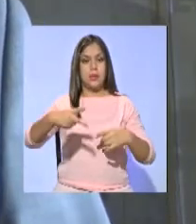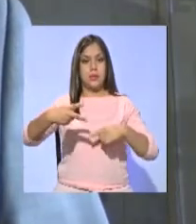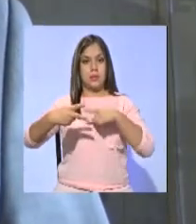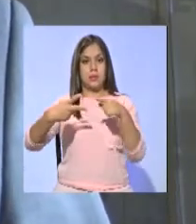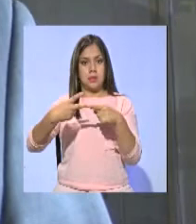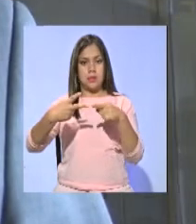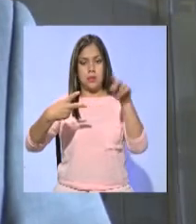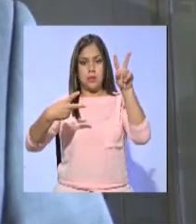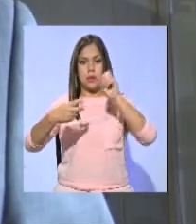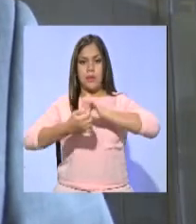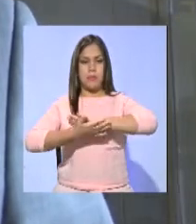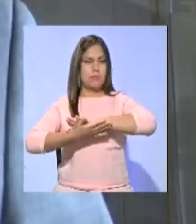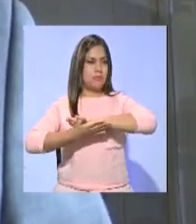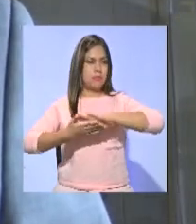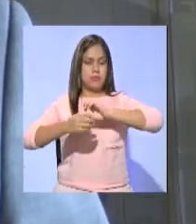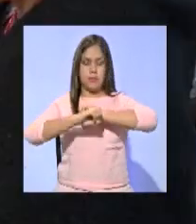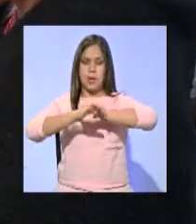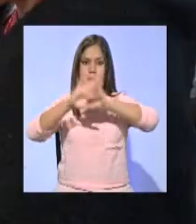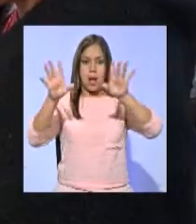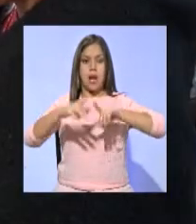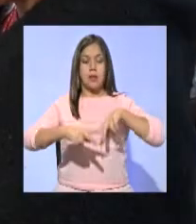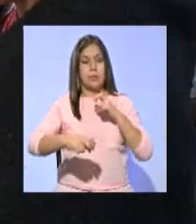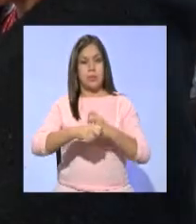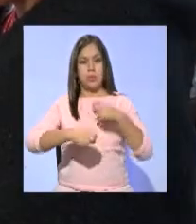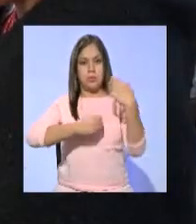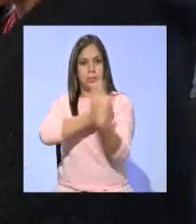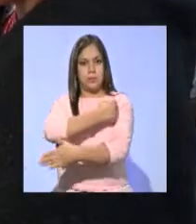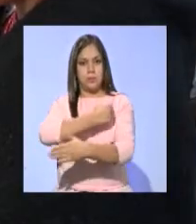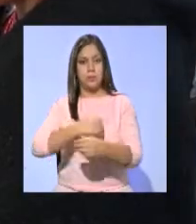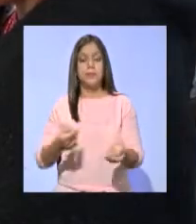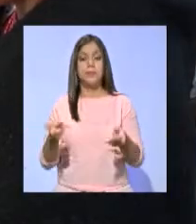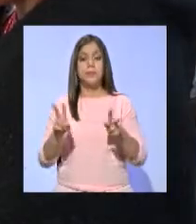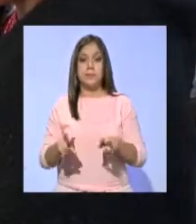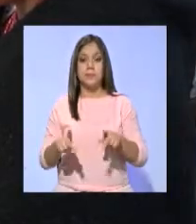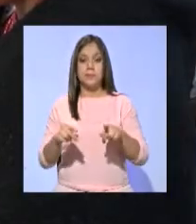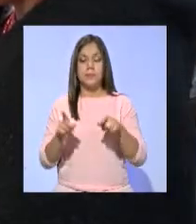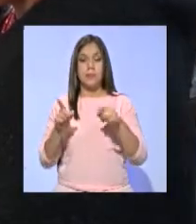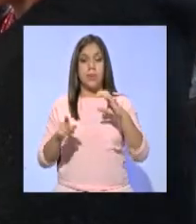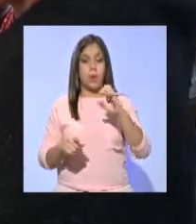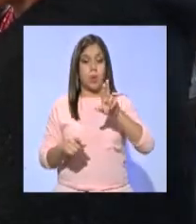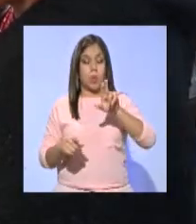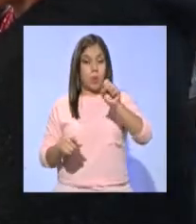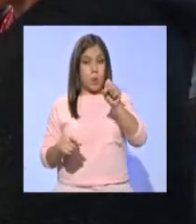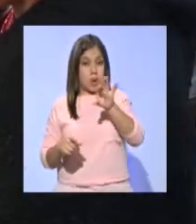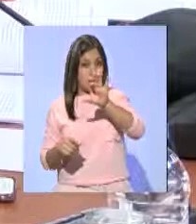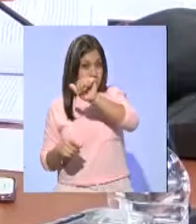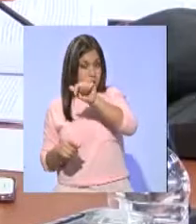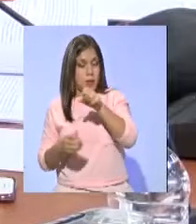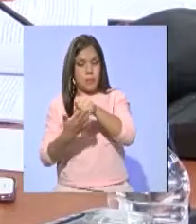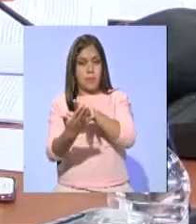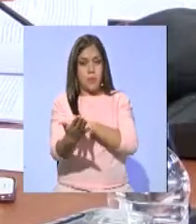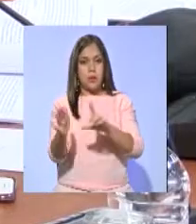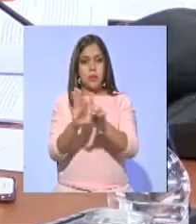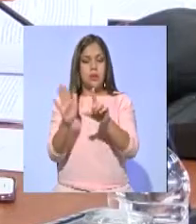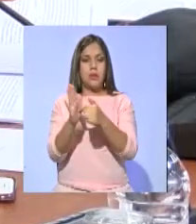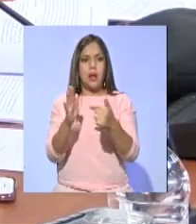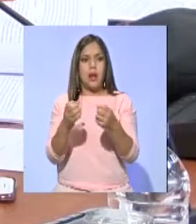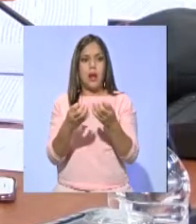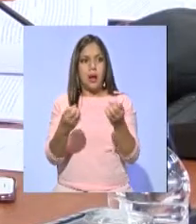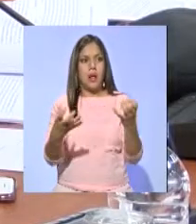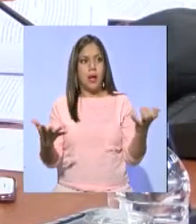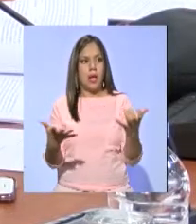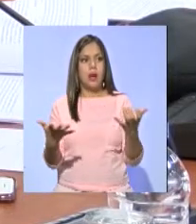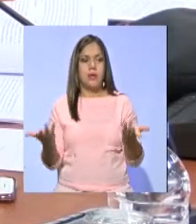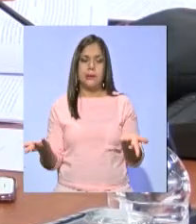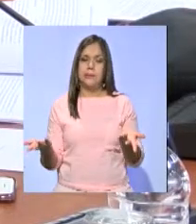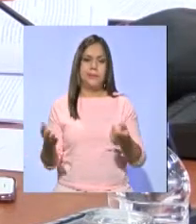tiene que ver con transparencia y endurecimiento de penas. Mientras tanto, para la legisladora Lourdes Cuesta, la cantidad de proyectos de ley no van a solucionar este mal